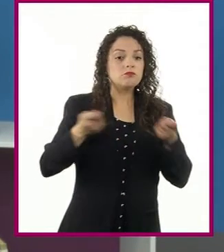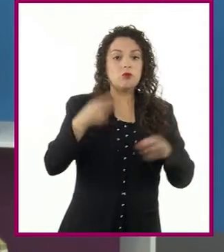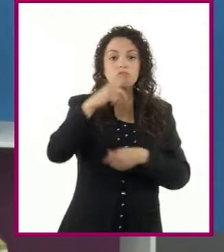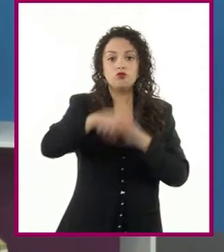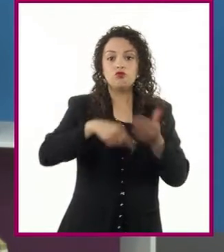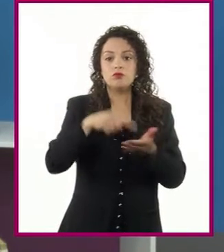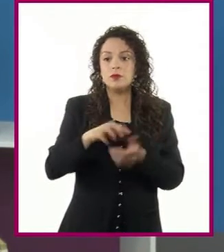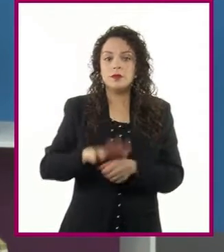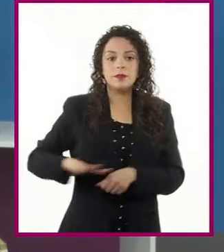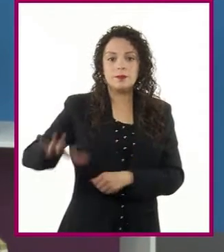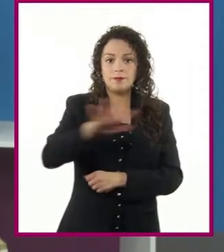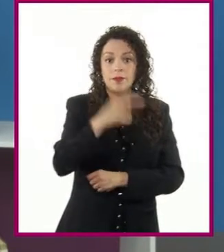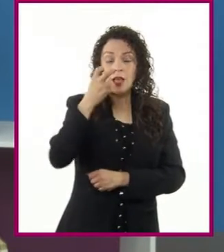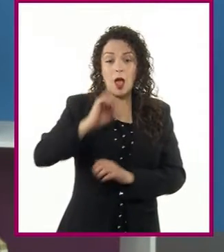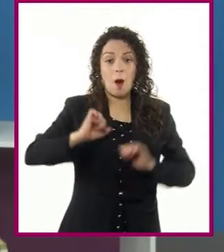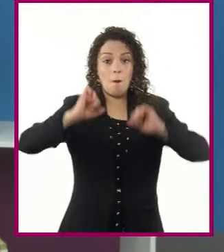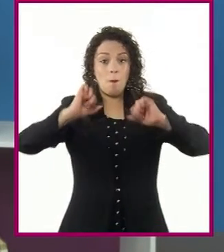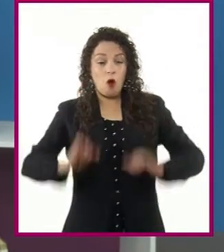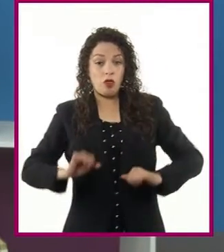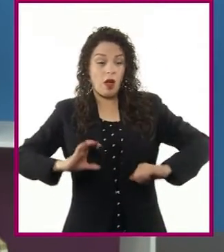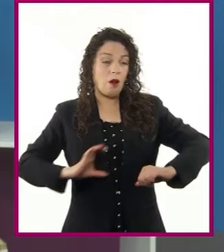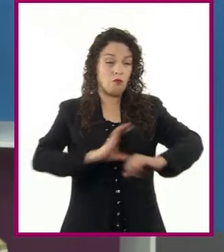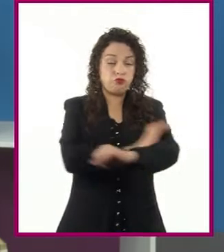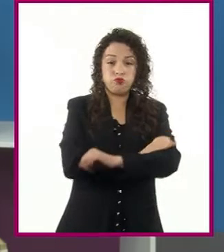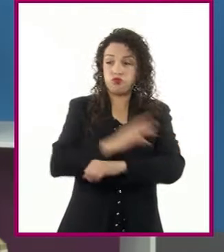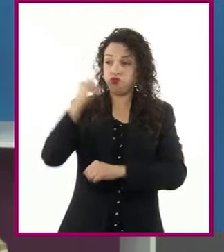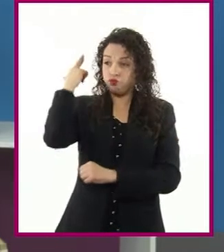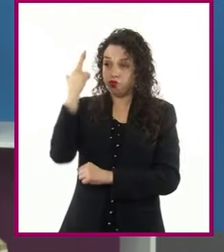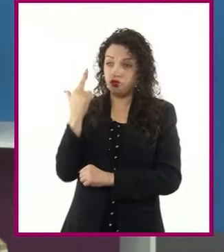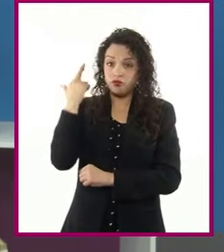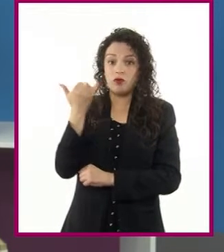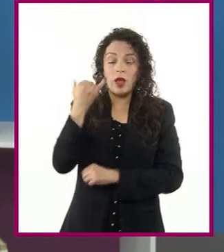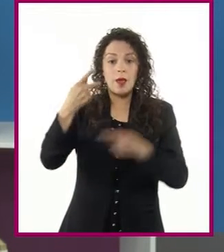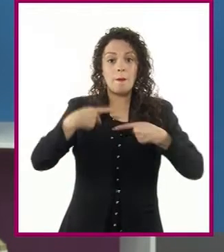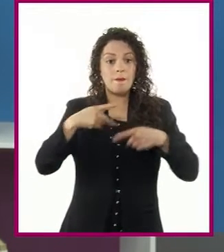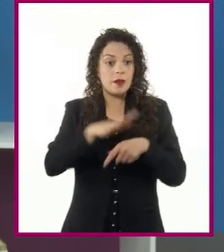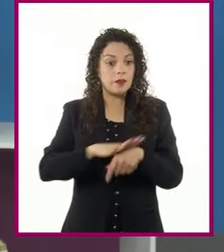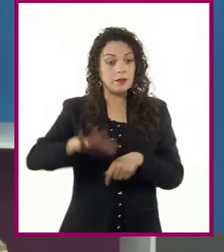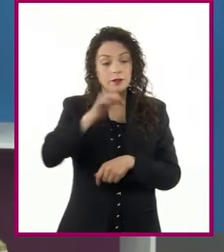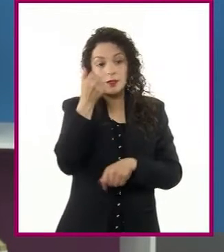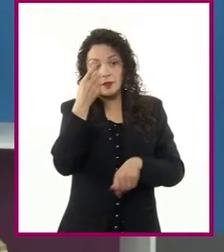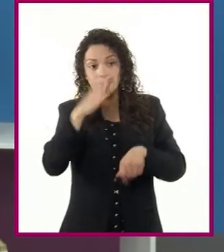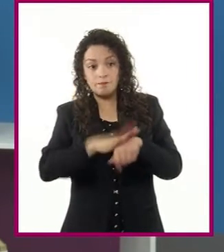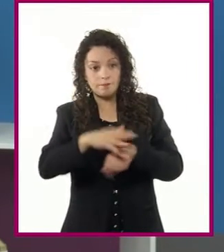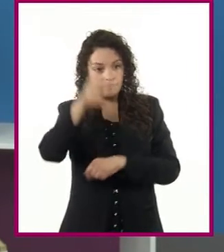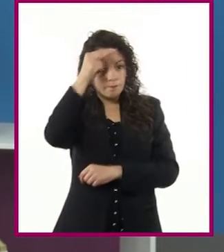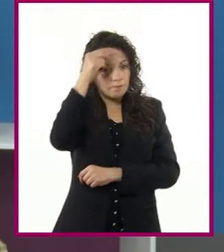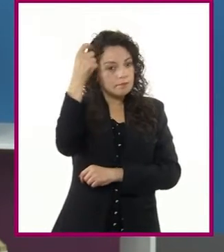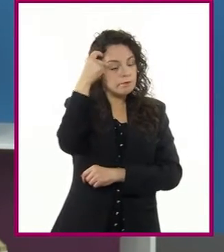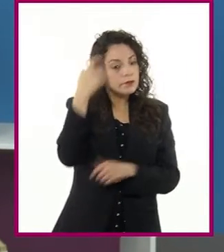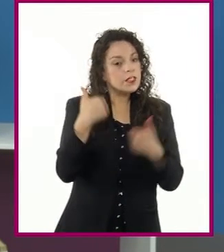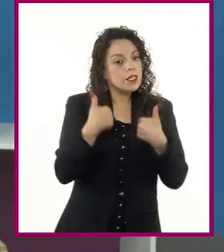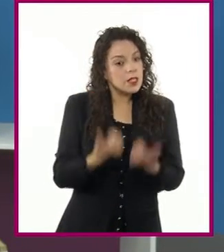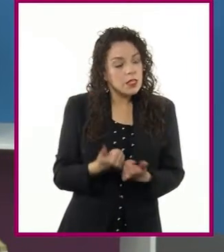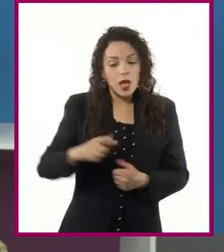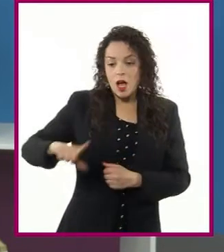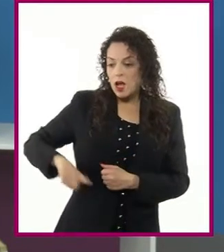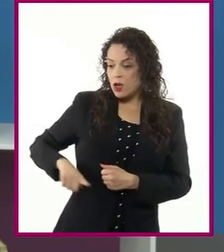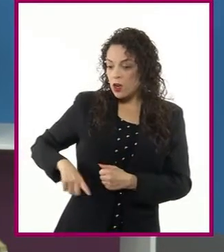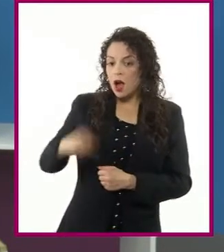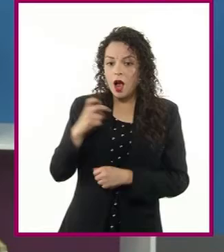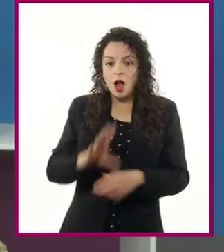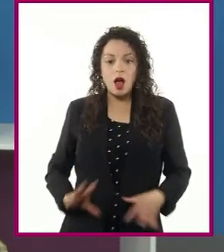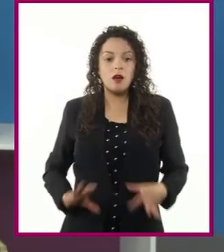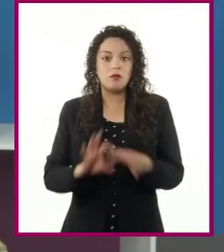asociación entre el poder absoluto de los reyes y la racionalización de la administración y el gobierno se le conoce